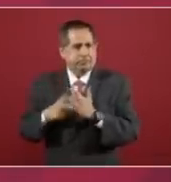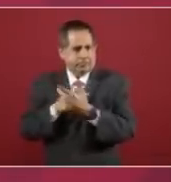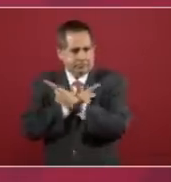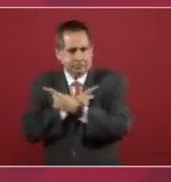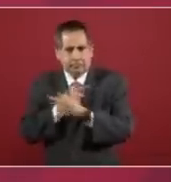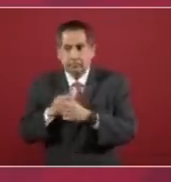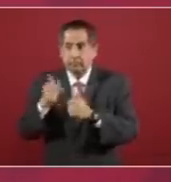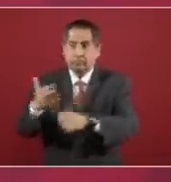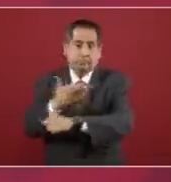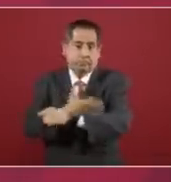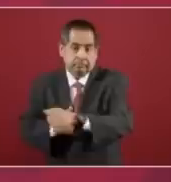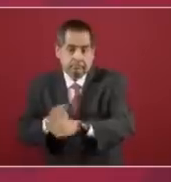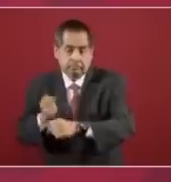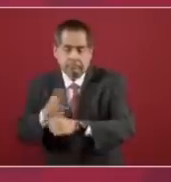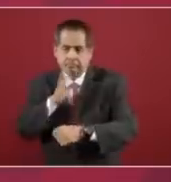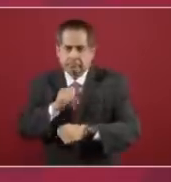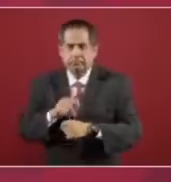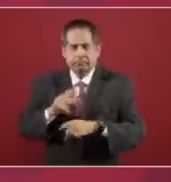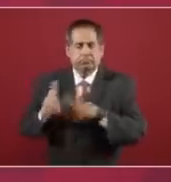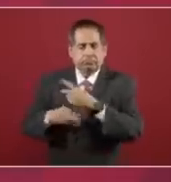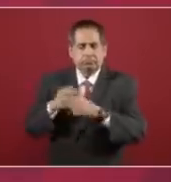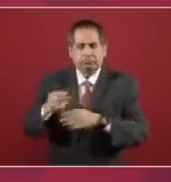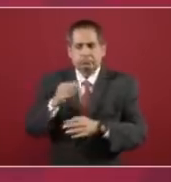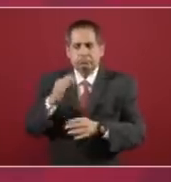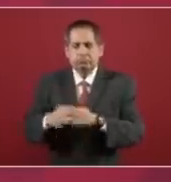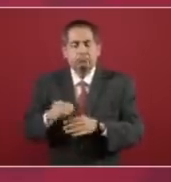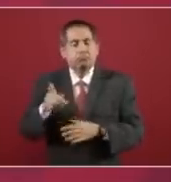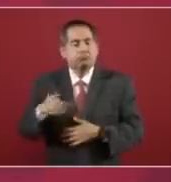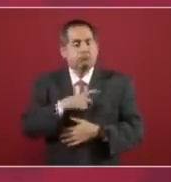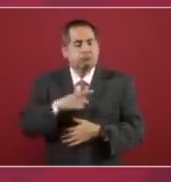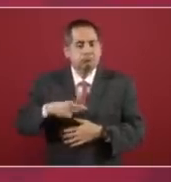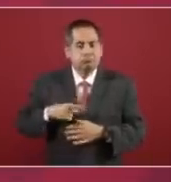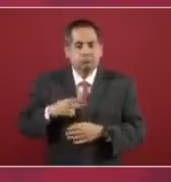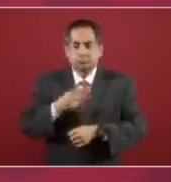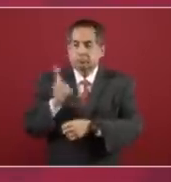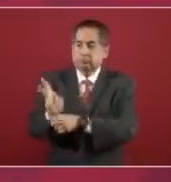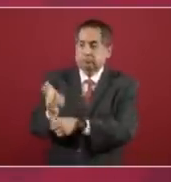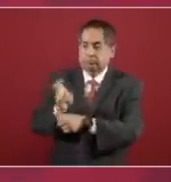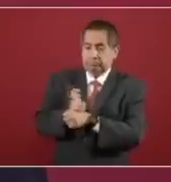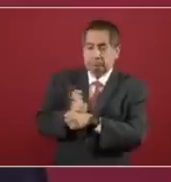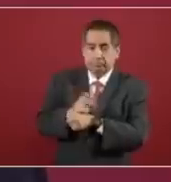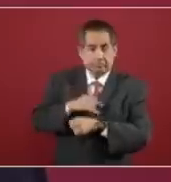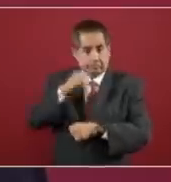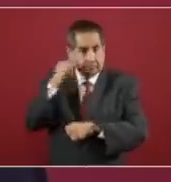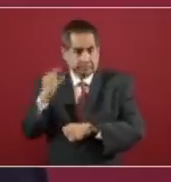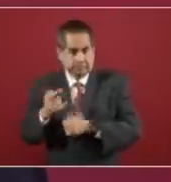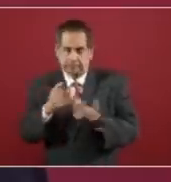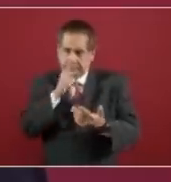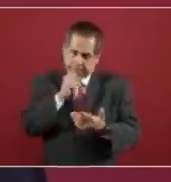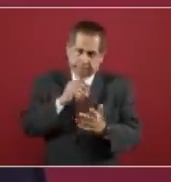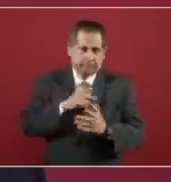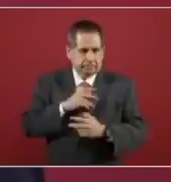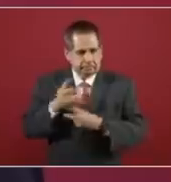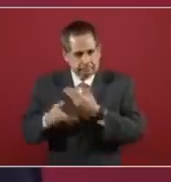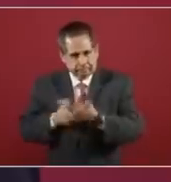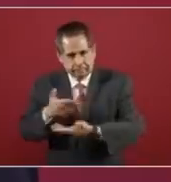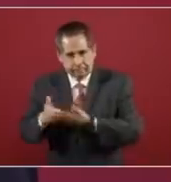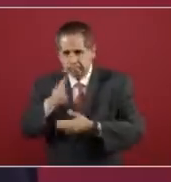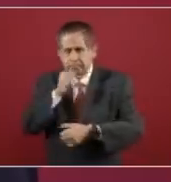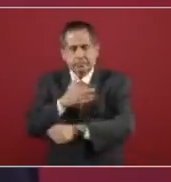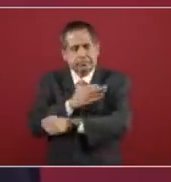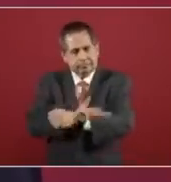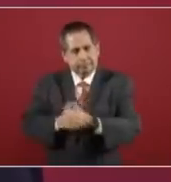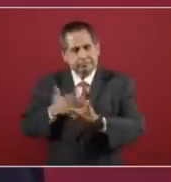cuando tienen un compromiso si tienen un invitado este no puedo llegar